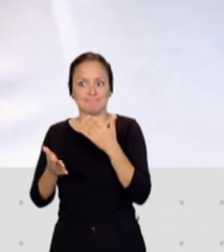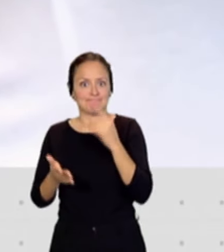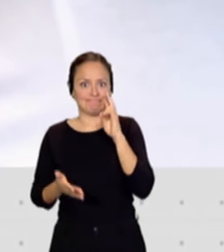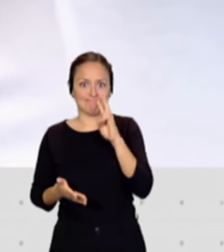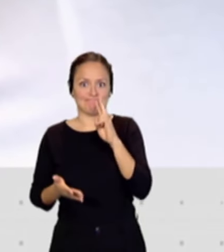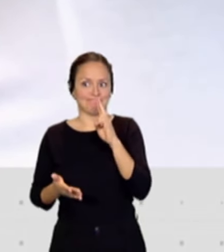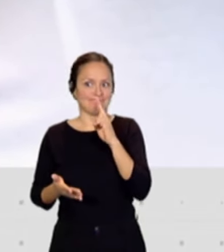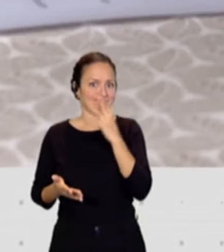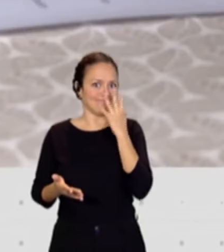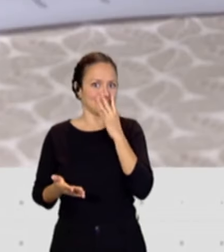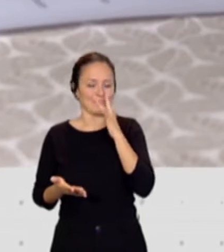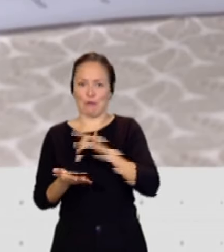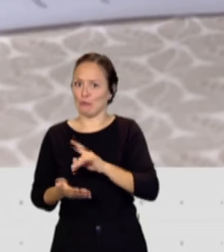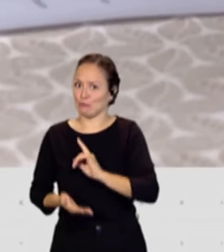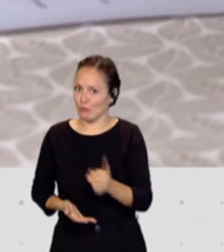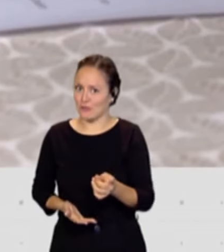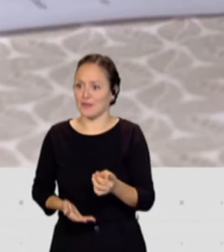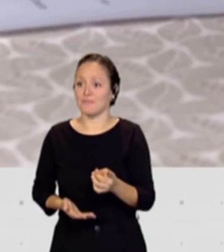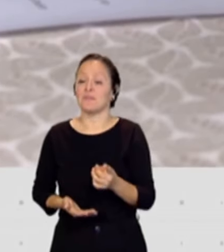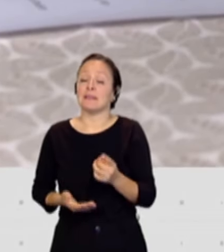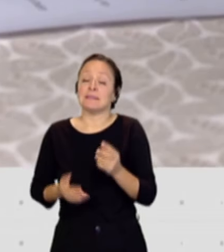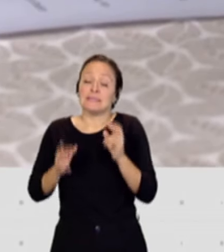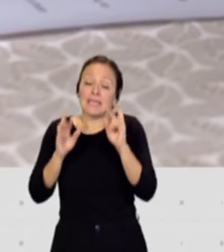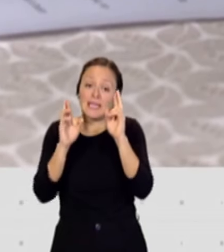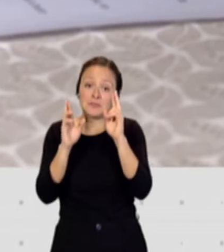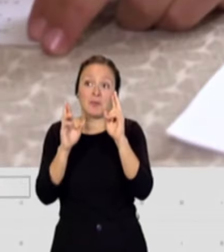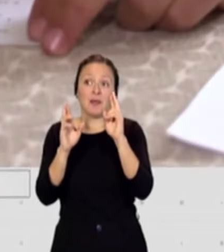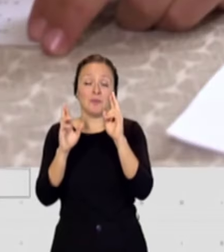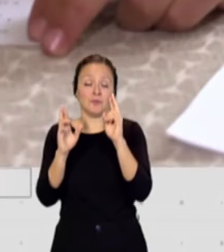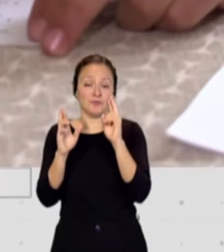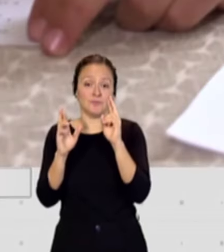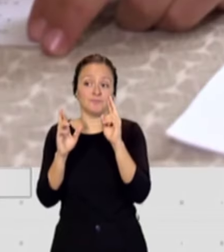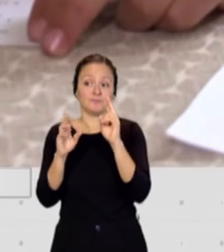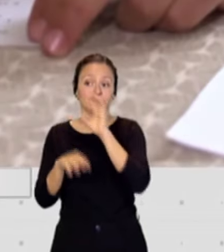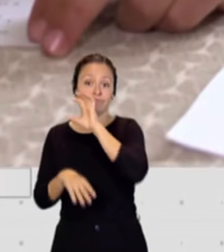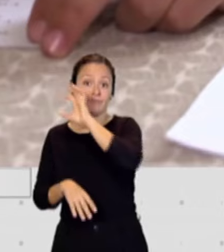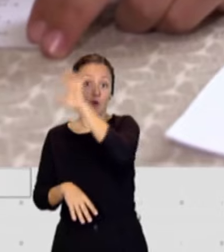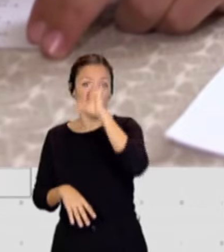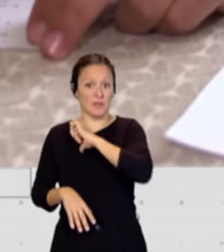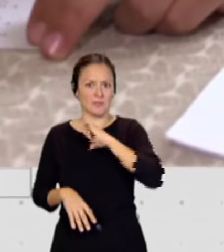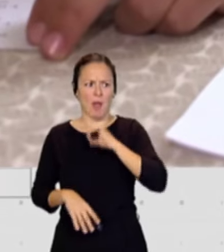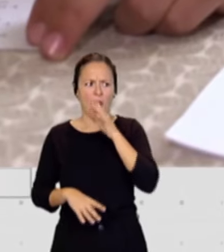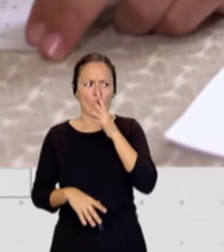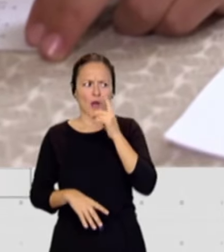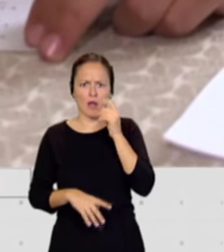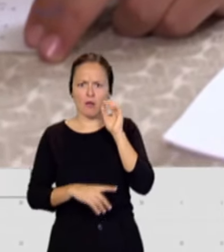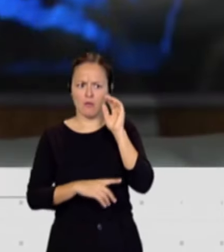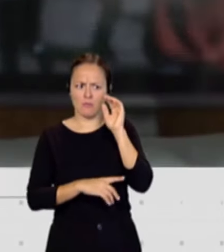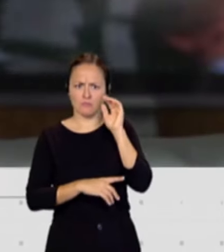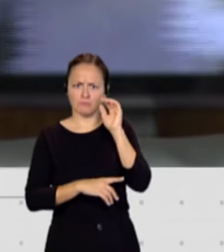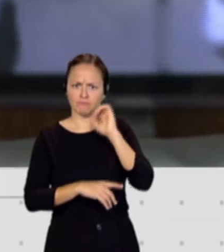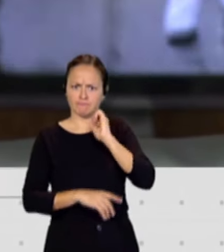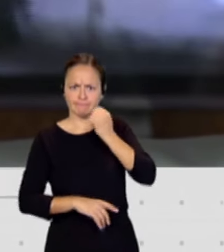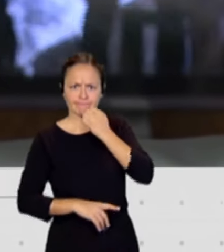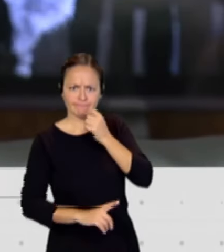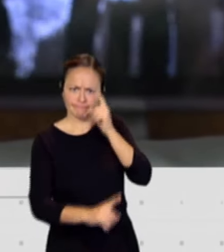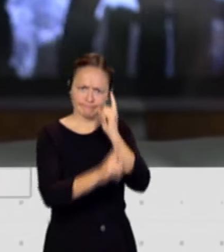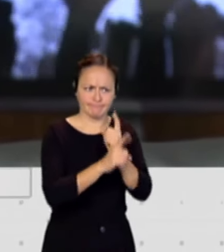haya una eh reconsideración por parte de aquellas comunidades que ahora mismo están un poco más digamos